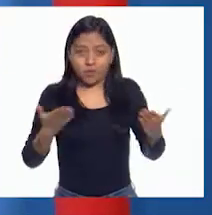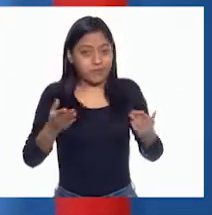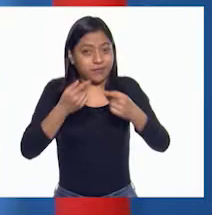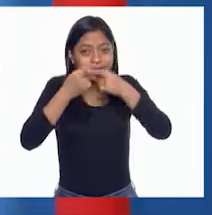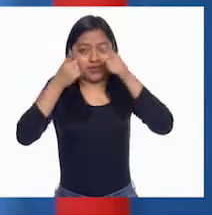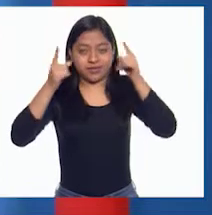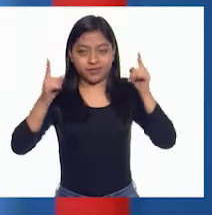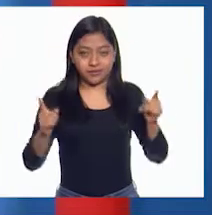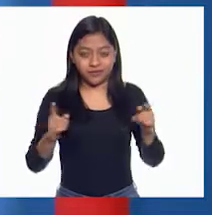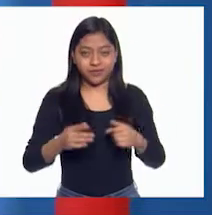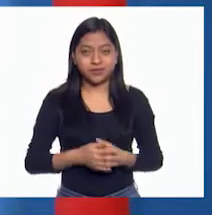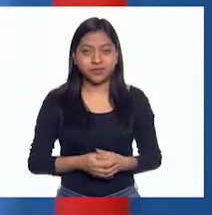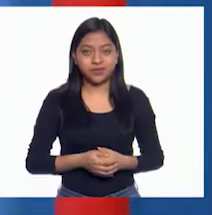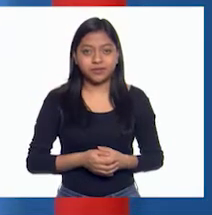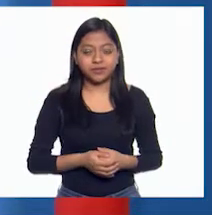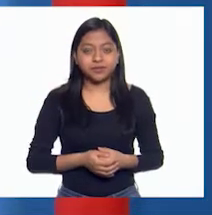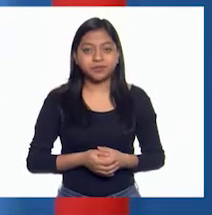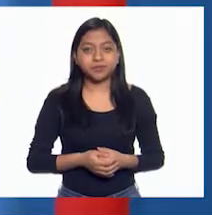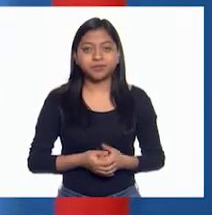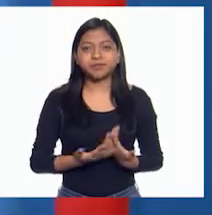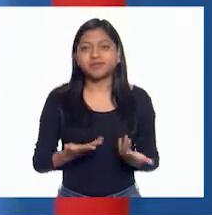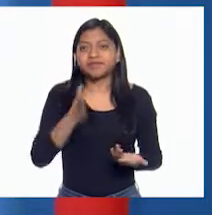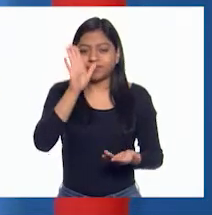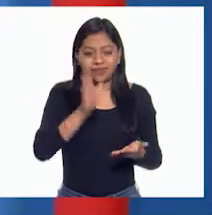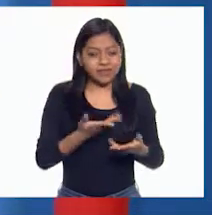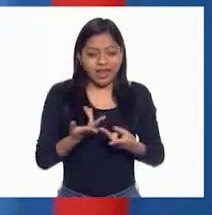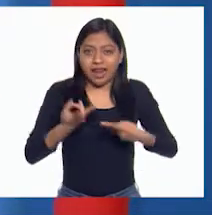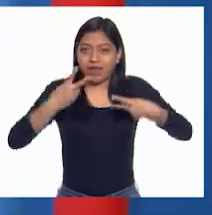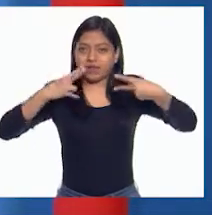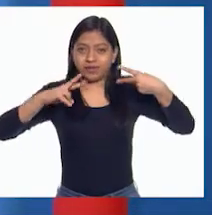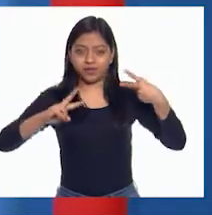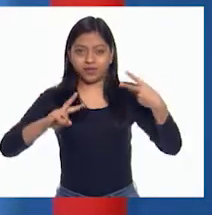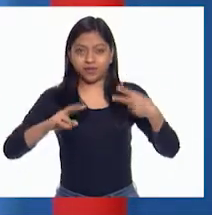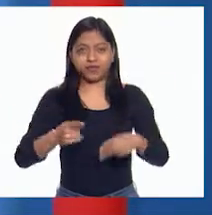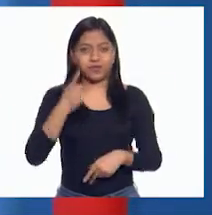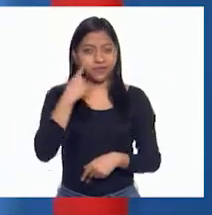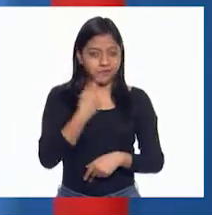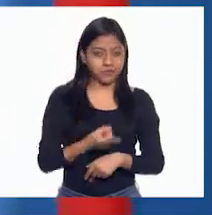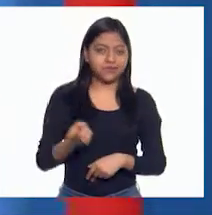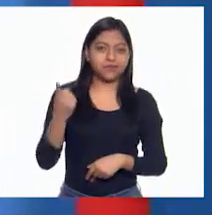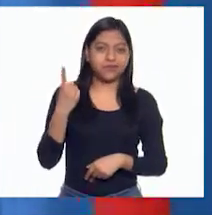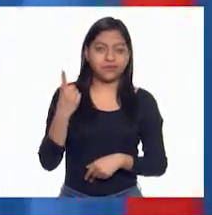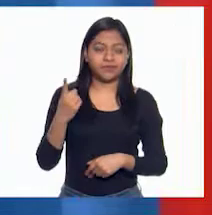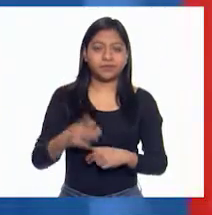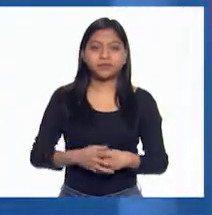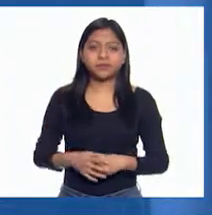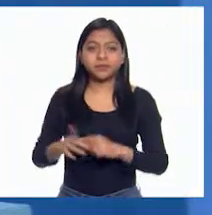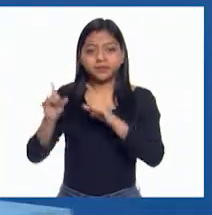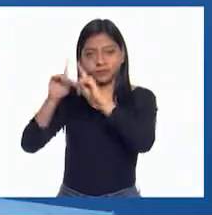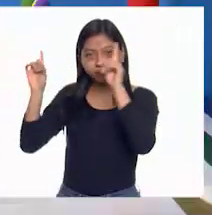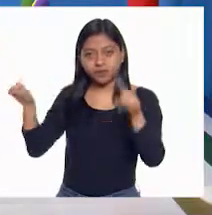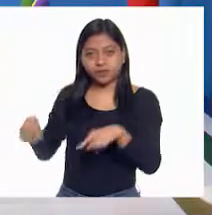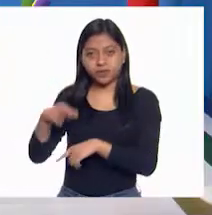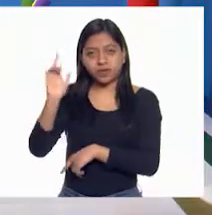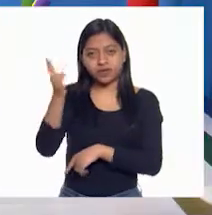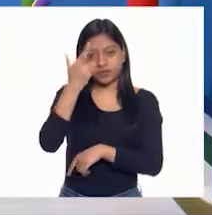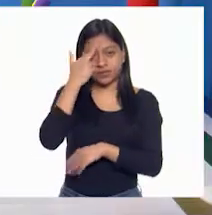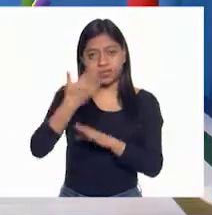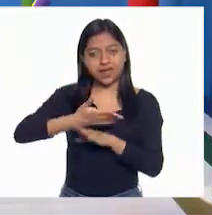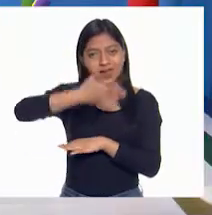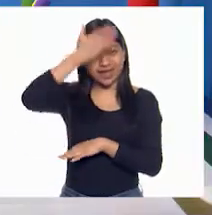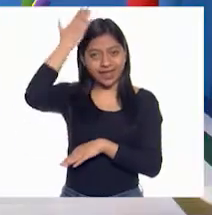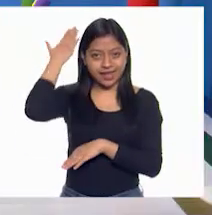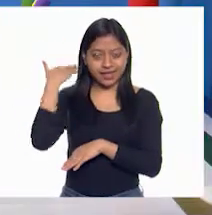de que parece como si se tratara de épocas opuestas. Observen en este retafolio, ¿se acuerdan cuando hablamos de